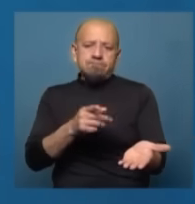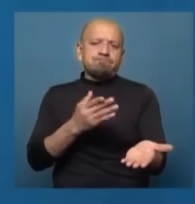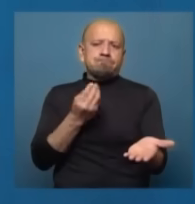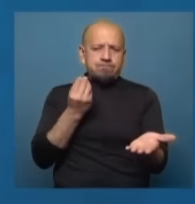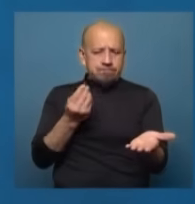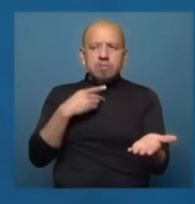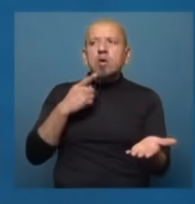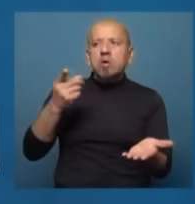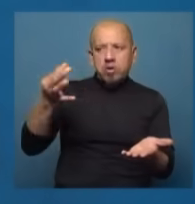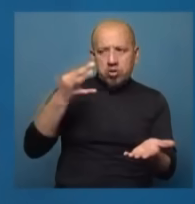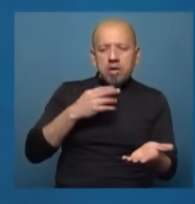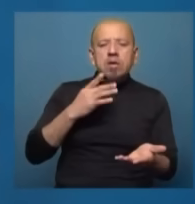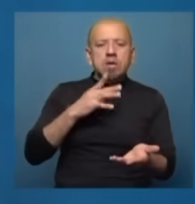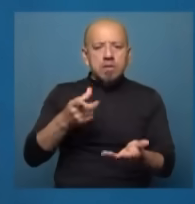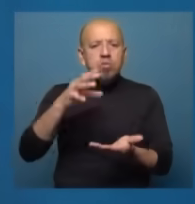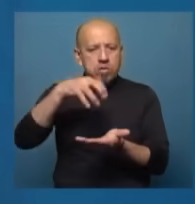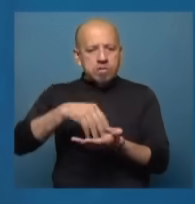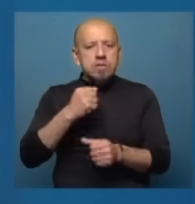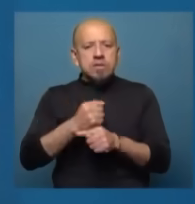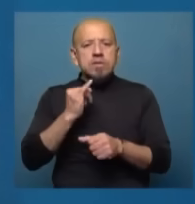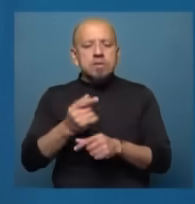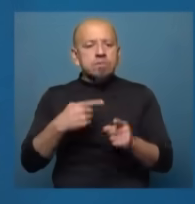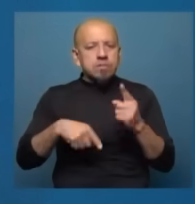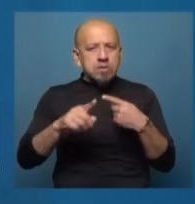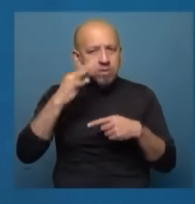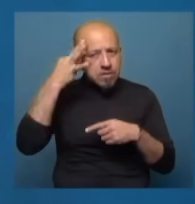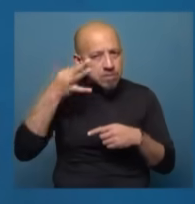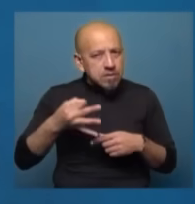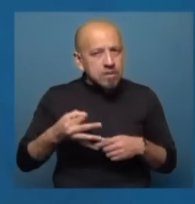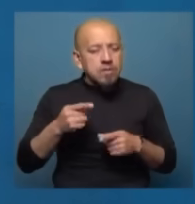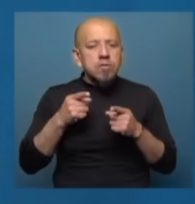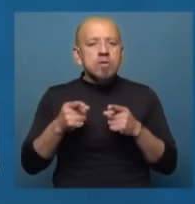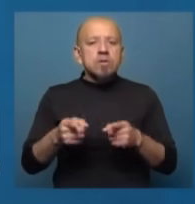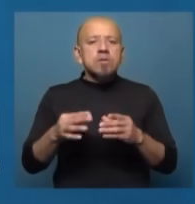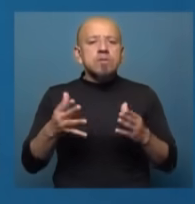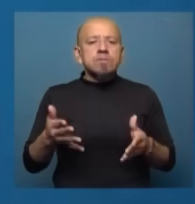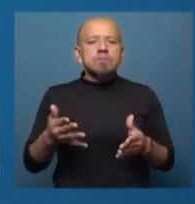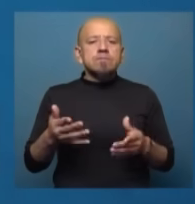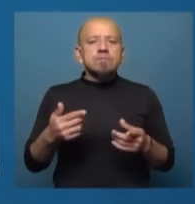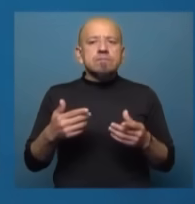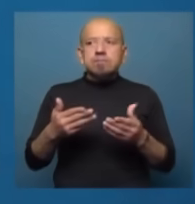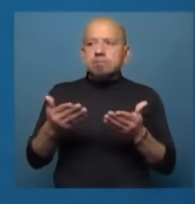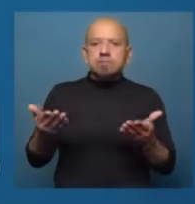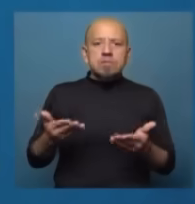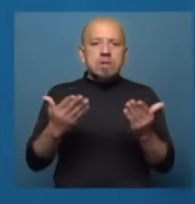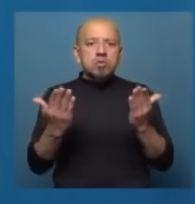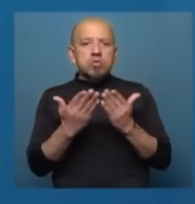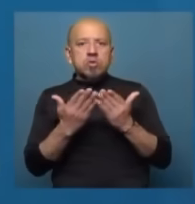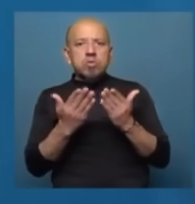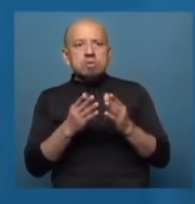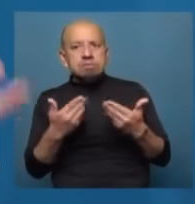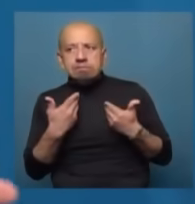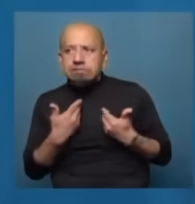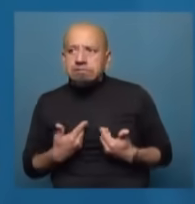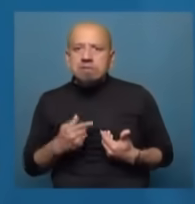íbamos a tener un lugar donde trabajar sino realmente por por esto que te decía al inicio los estudiantes estaban super angustiados